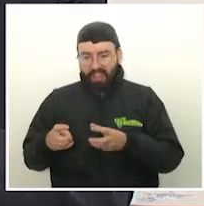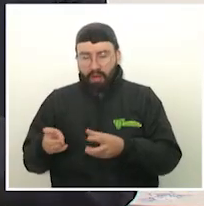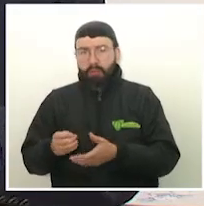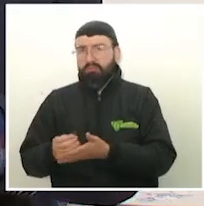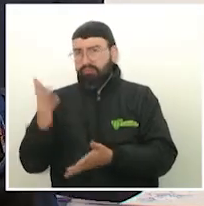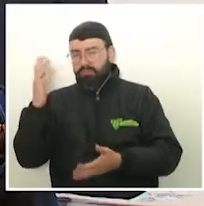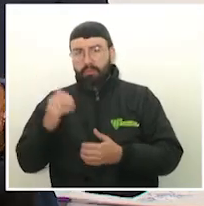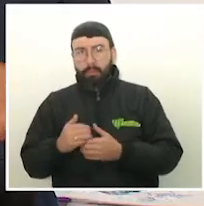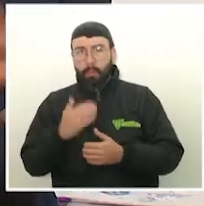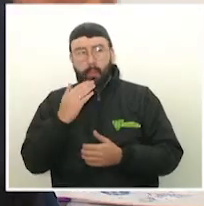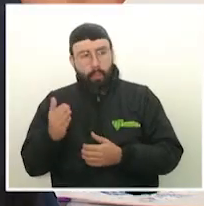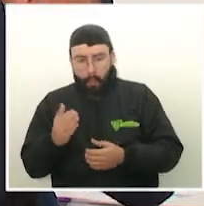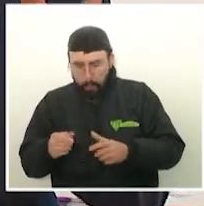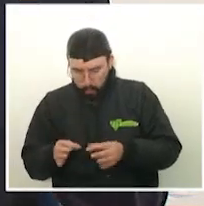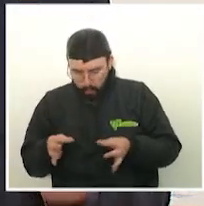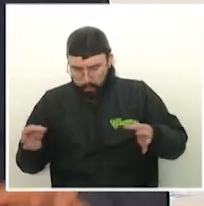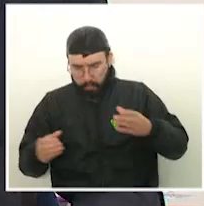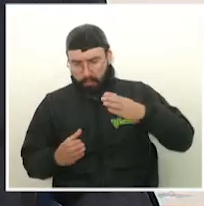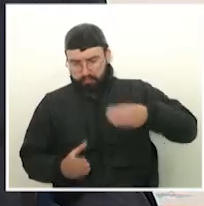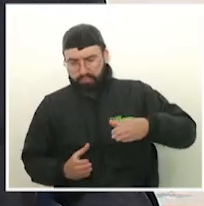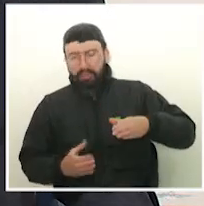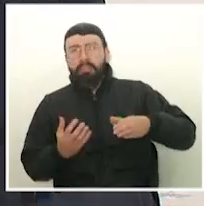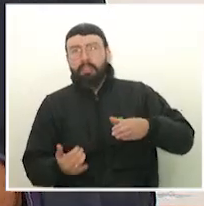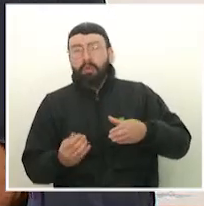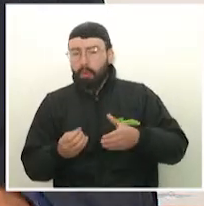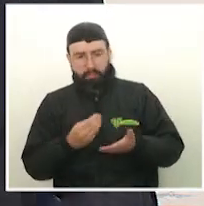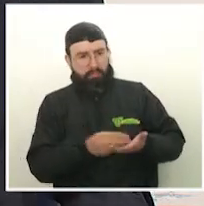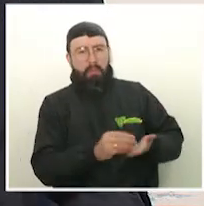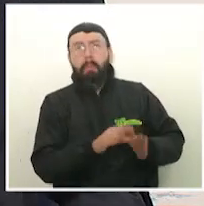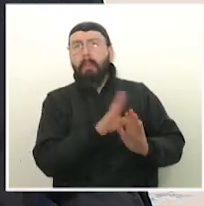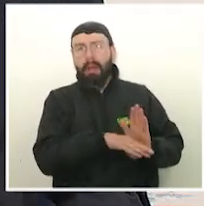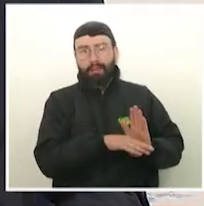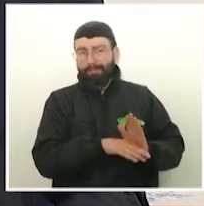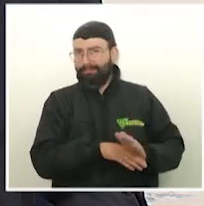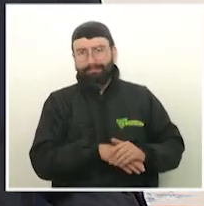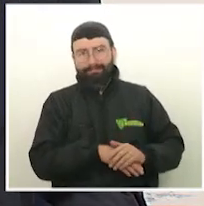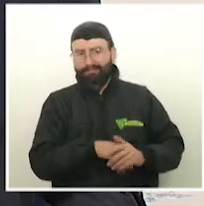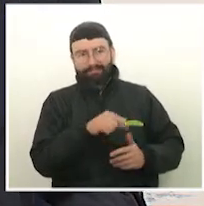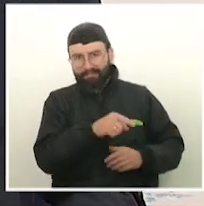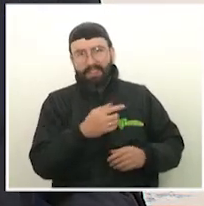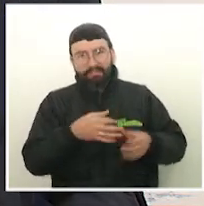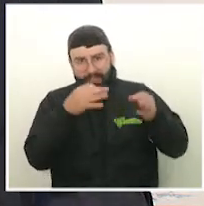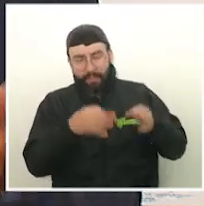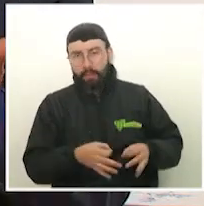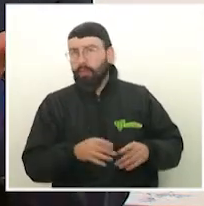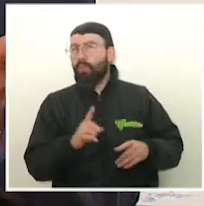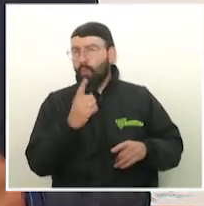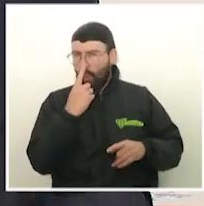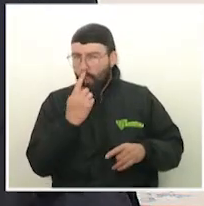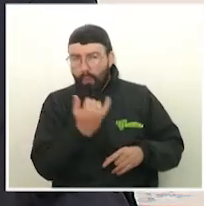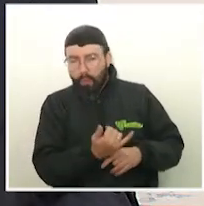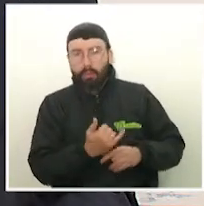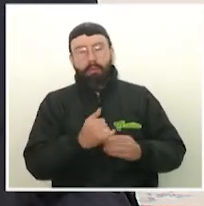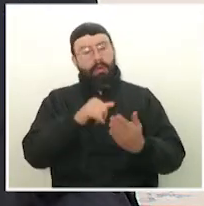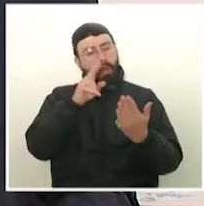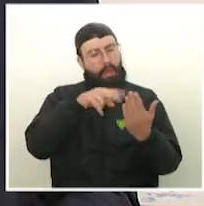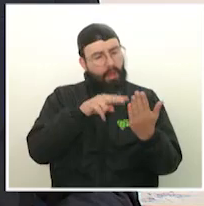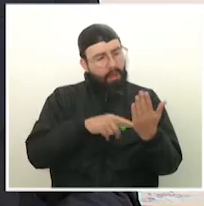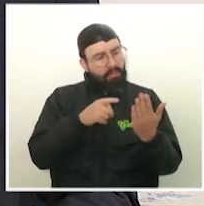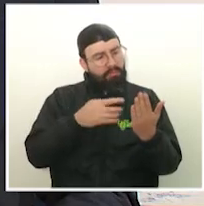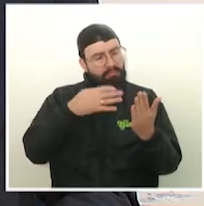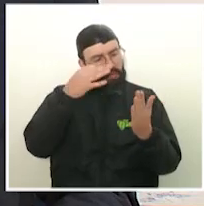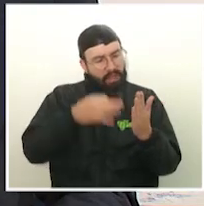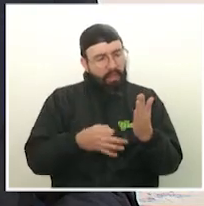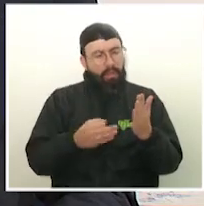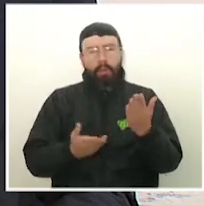vendan a usted un paquete de palmitos de cangrejo, ¿por cuánto? Entonces ahí es donde ustedes tienen que ser un poco curiosos. Leer,